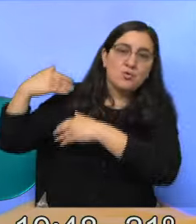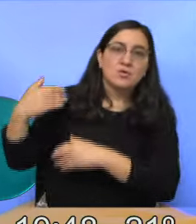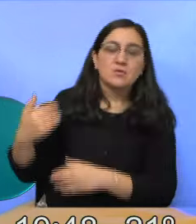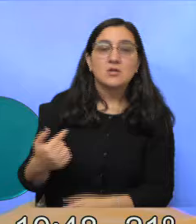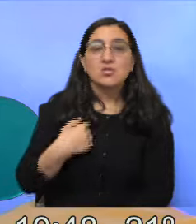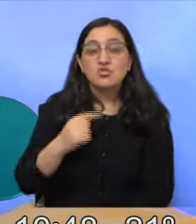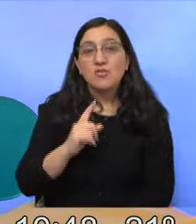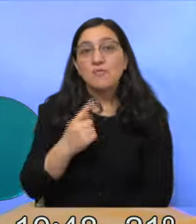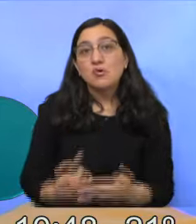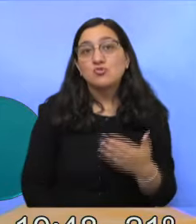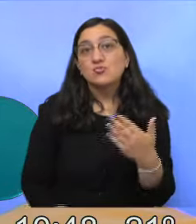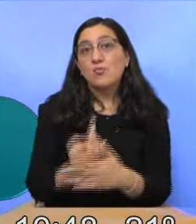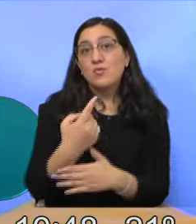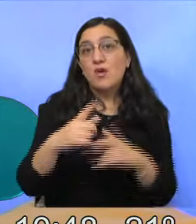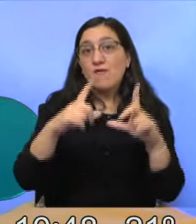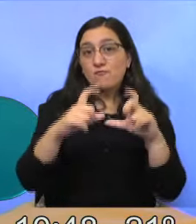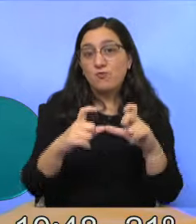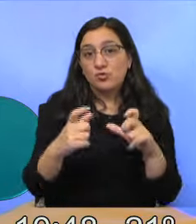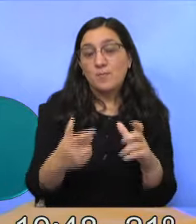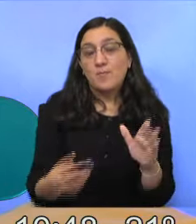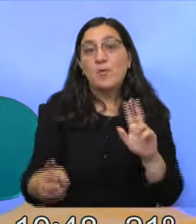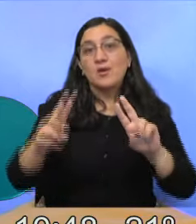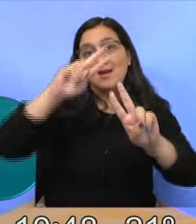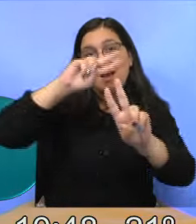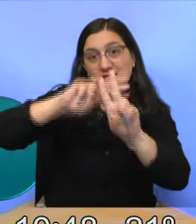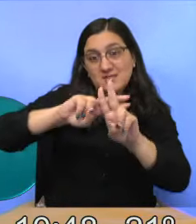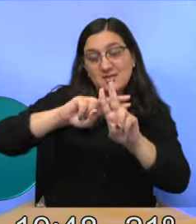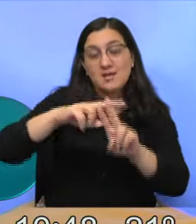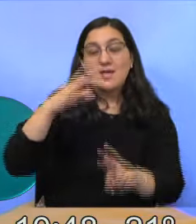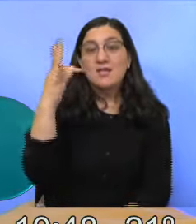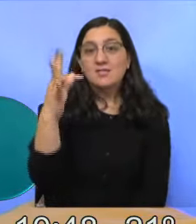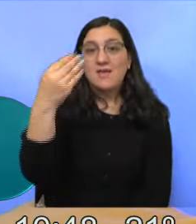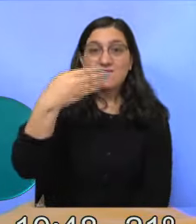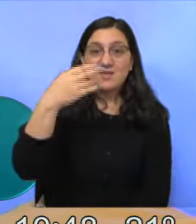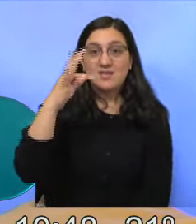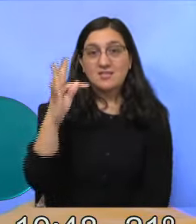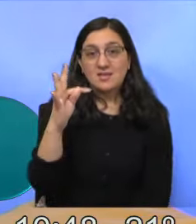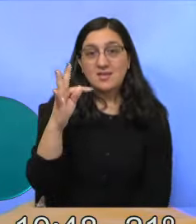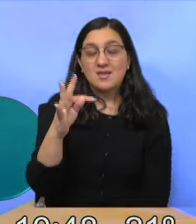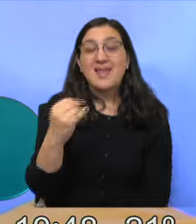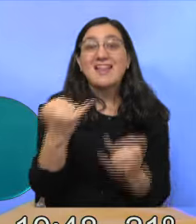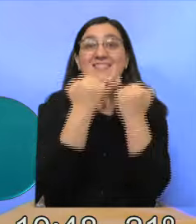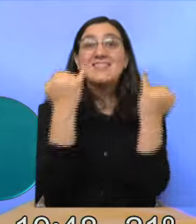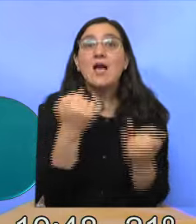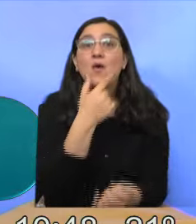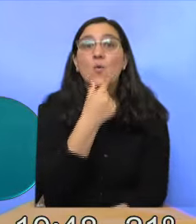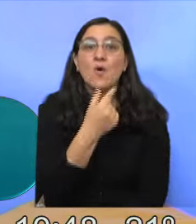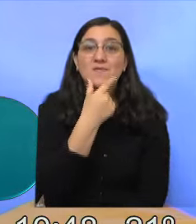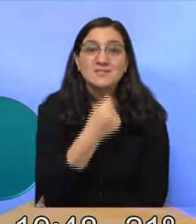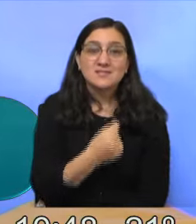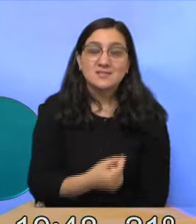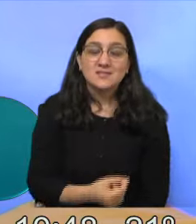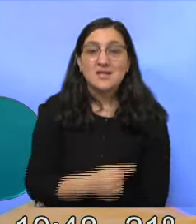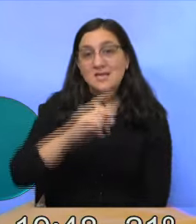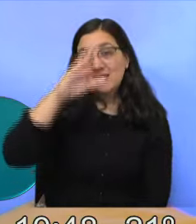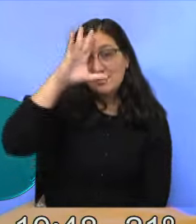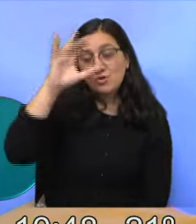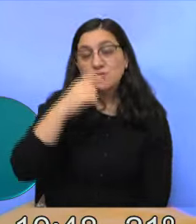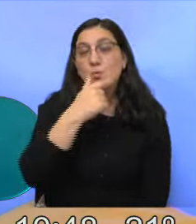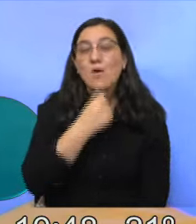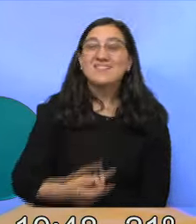una foto a mis redes, poner el hashtag TBT el día jueves y recordar un